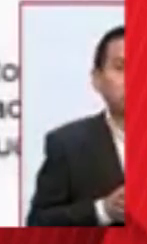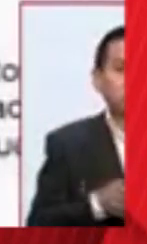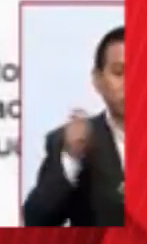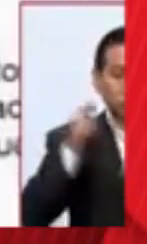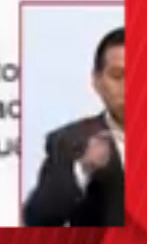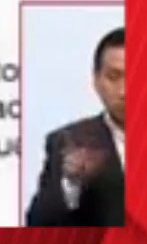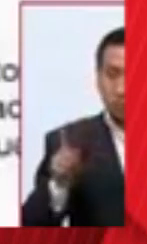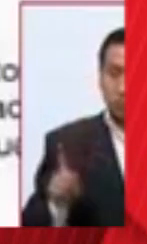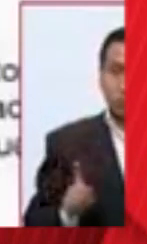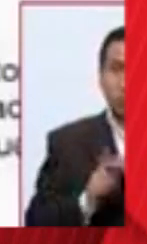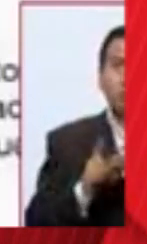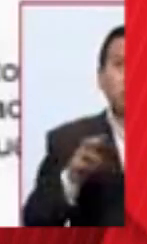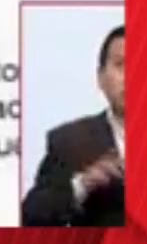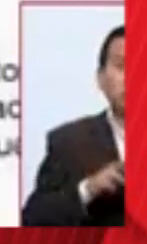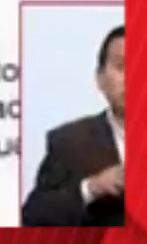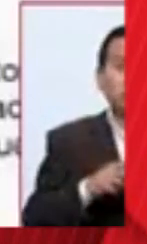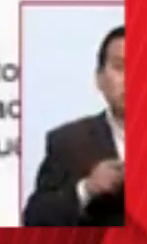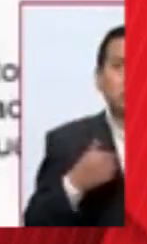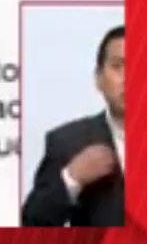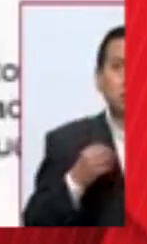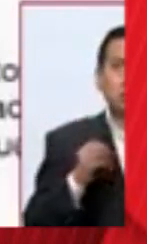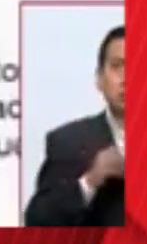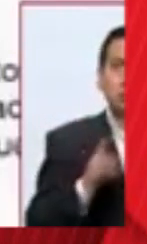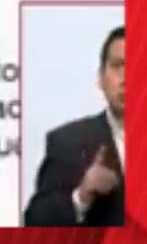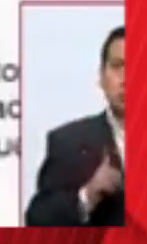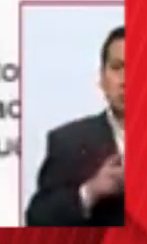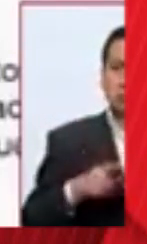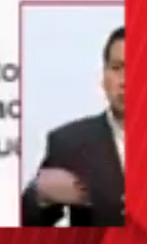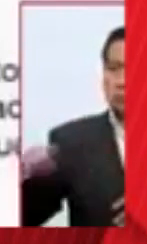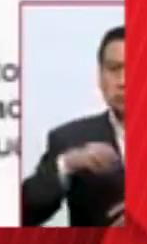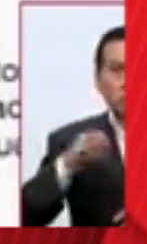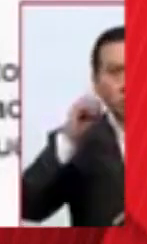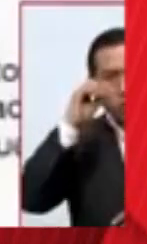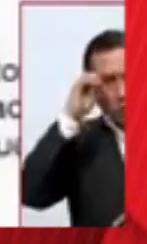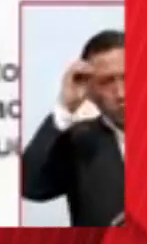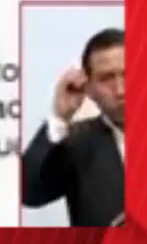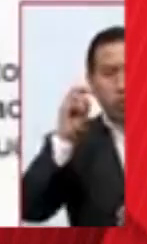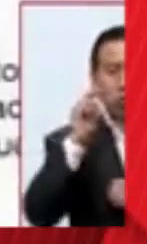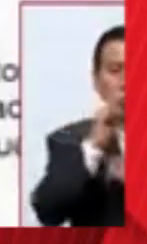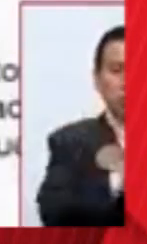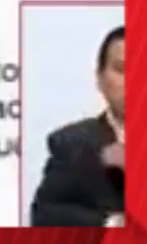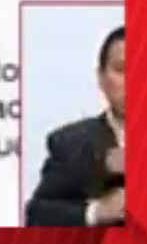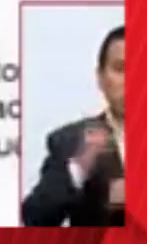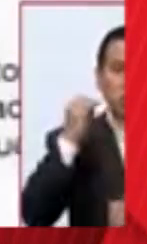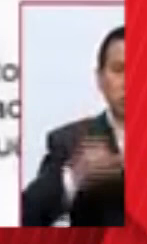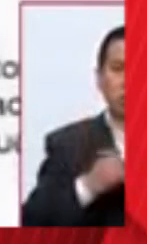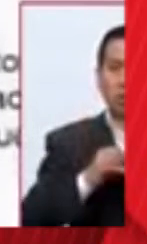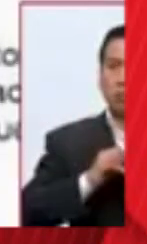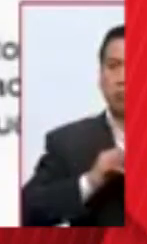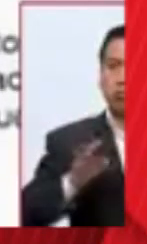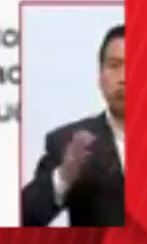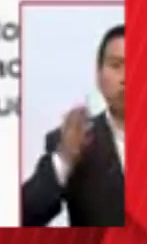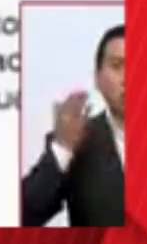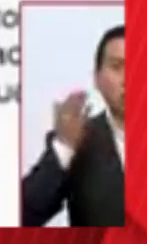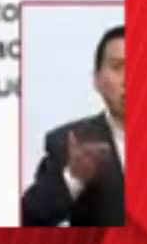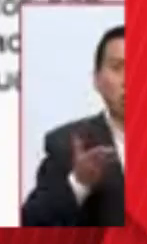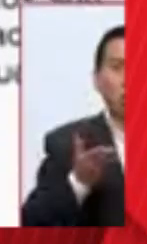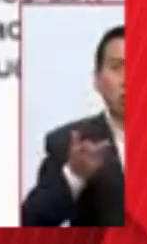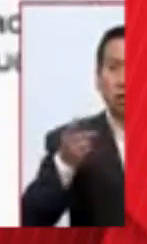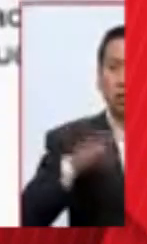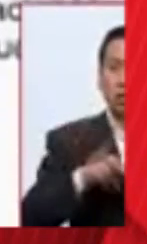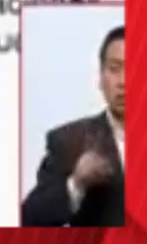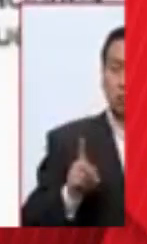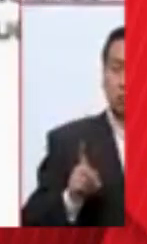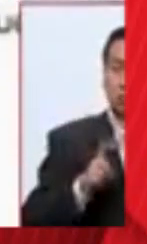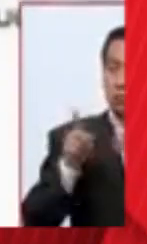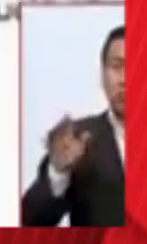indudablemente está generando una ola de opiniones a nivel nacional e internacional que develan precisamente